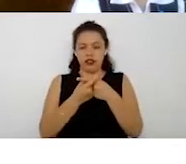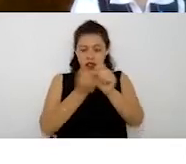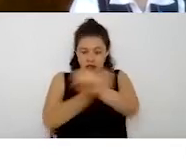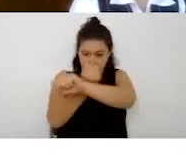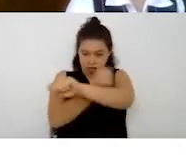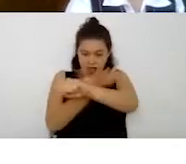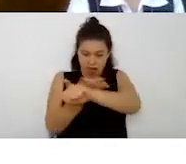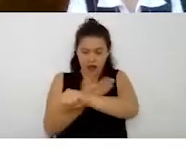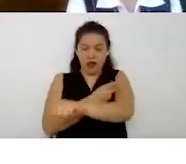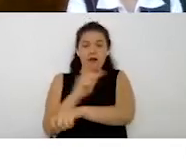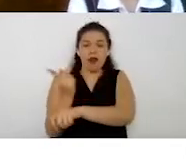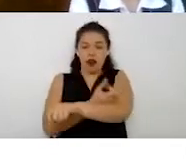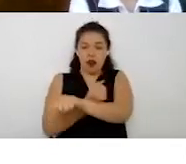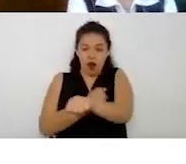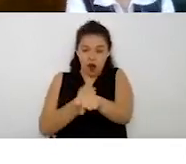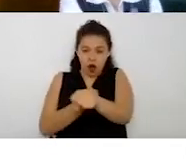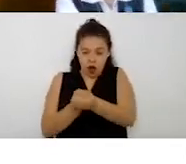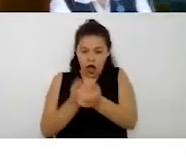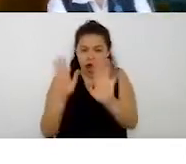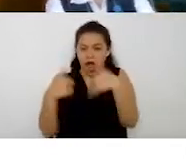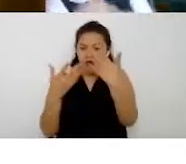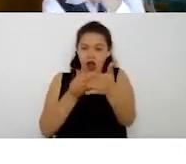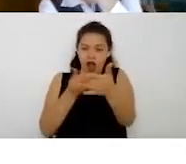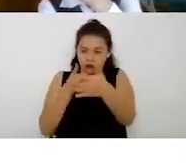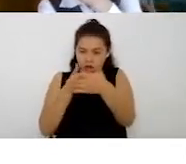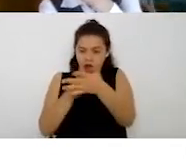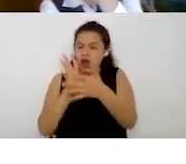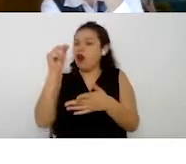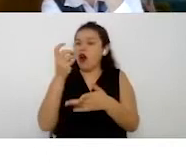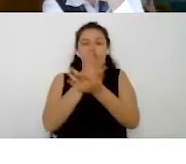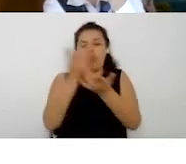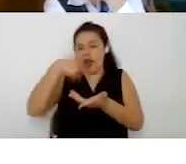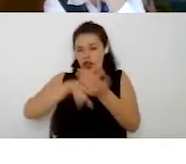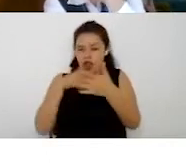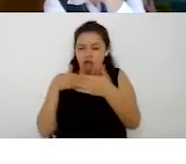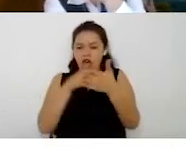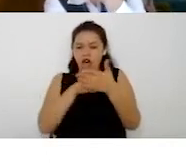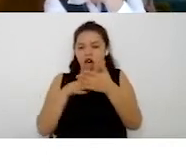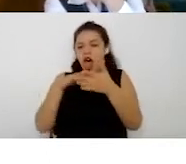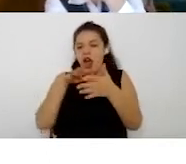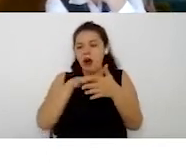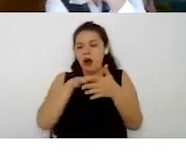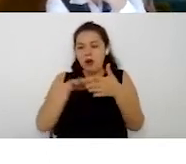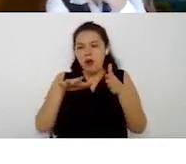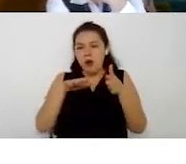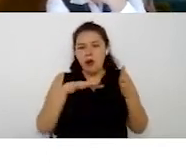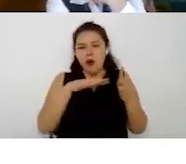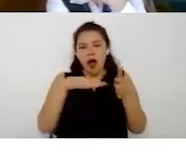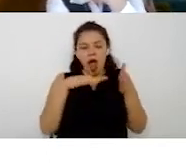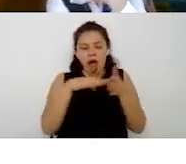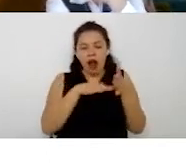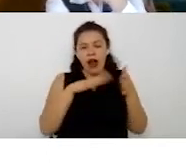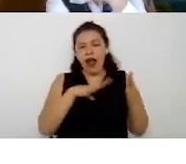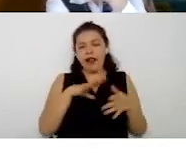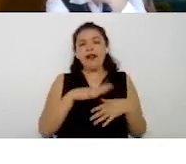no puede salir tal cual al exterior y simplemente se queda en el interior de nuestro organismo. ¿Ok? Y tenemos